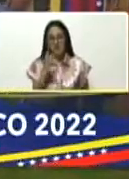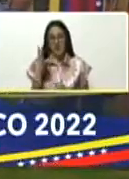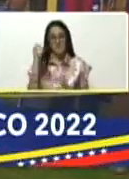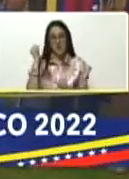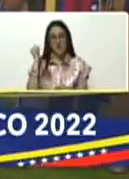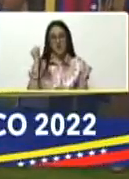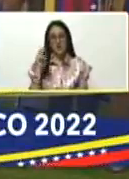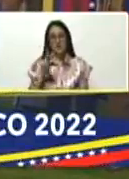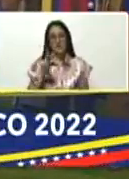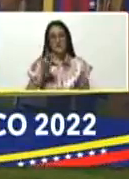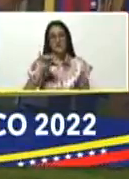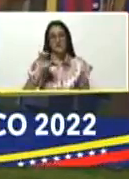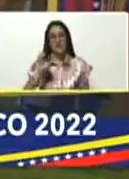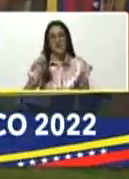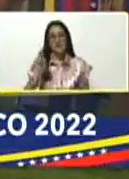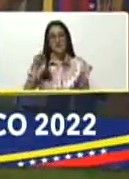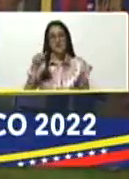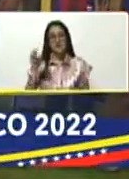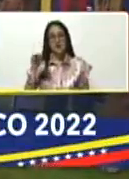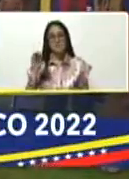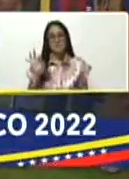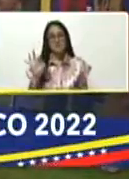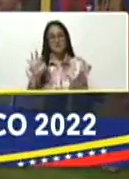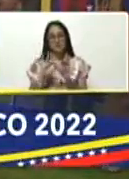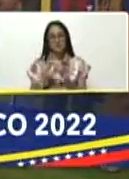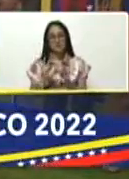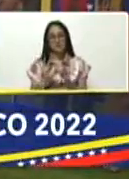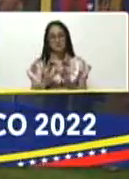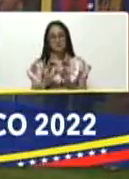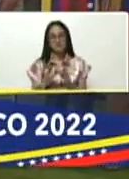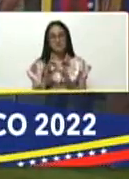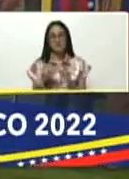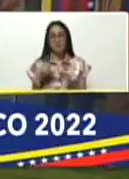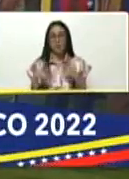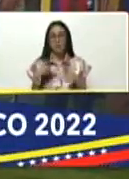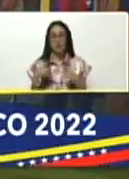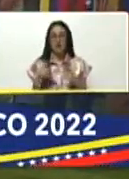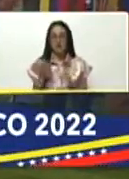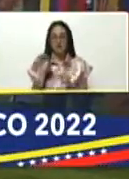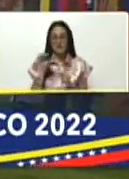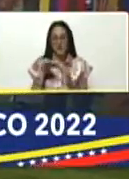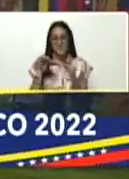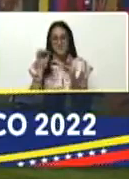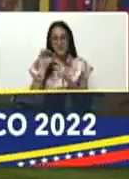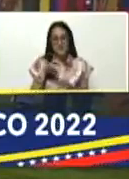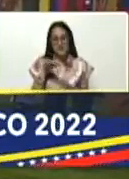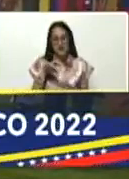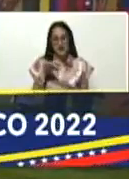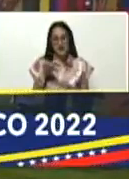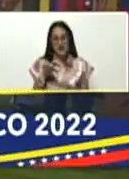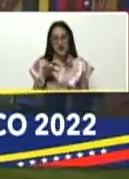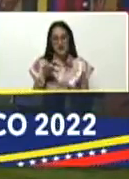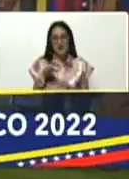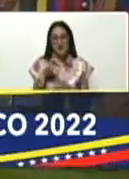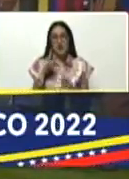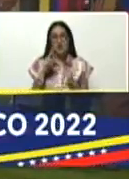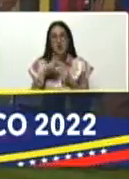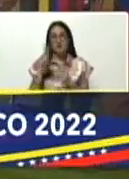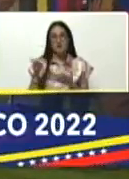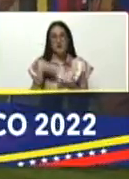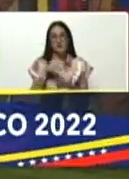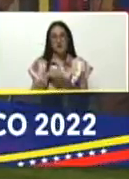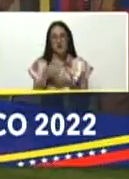de Vietnam, donde hicimos una alianza estratégica para seguir produciendo la semilla Vive, conocida a nivel nacional, que ha dado